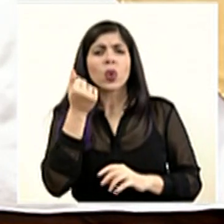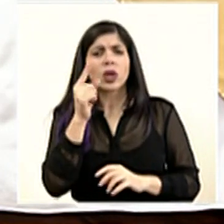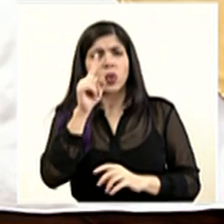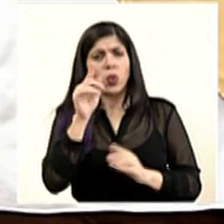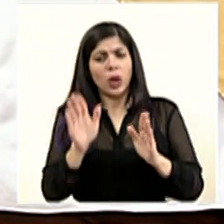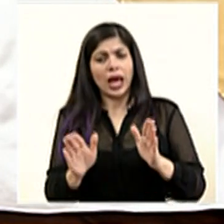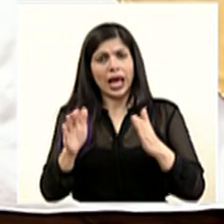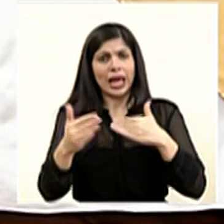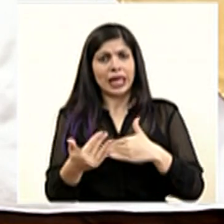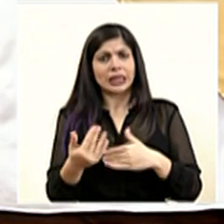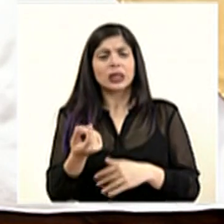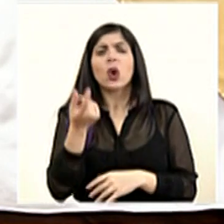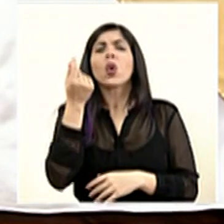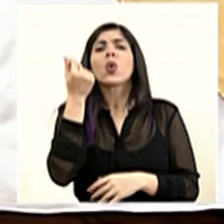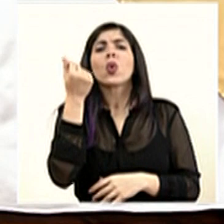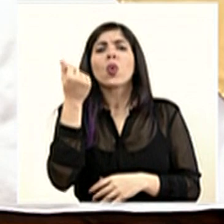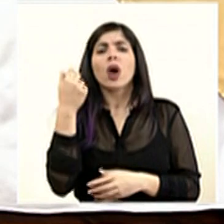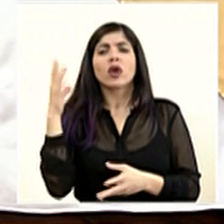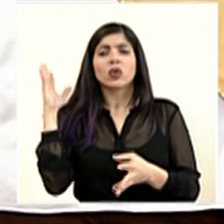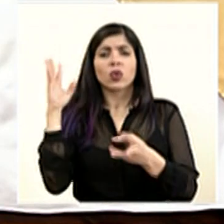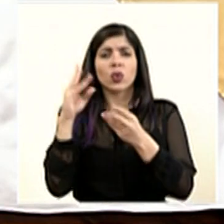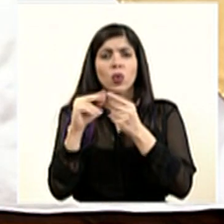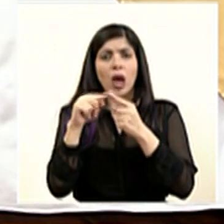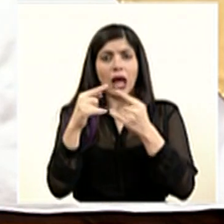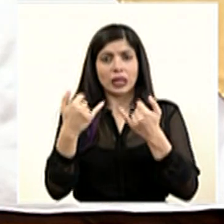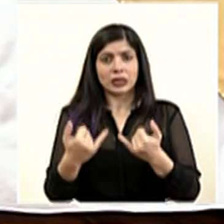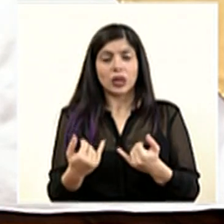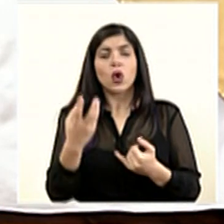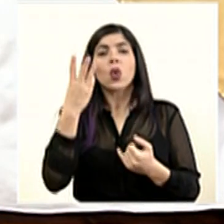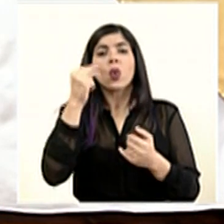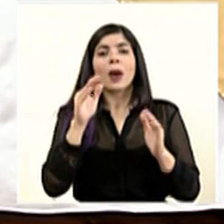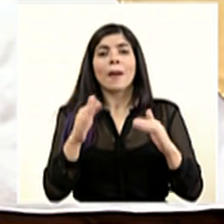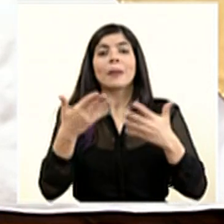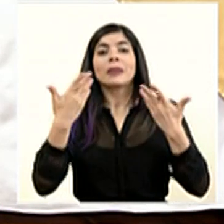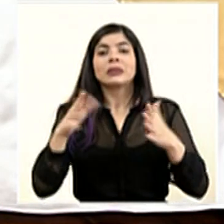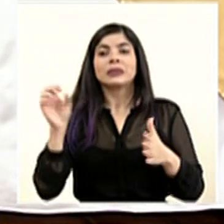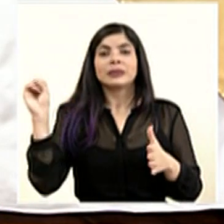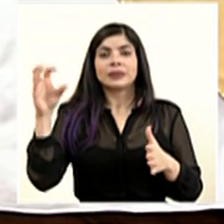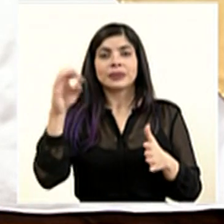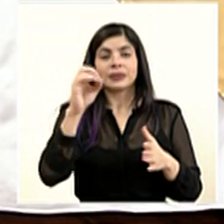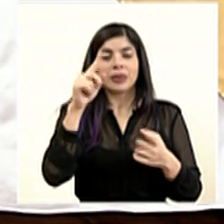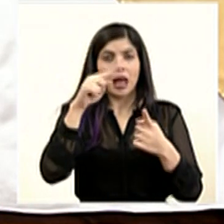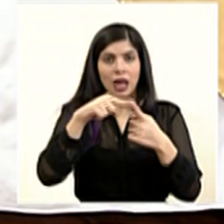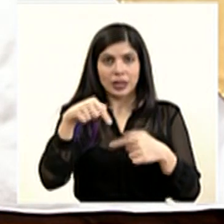una? ¿Cuál es el monto invertido a la fecha y la cantidad de paquetes distribuidos al día de